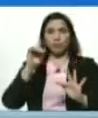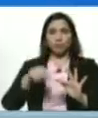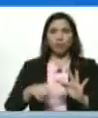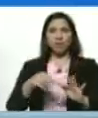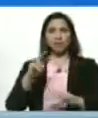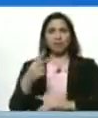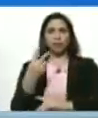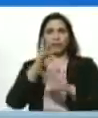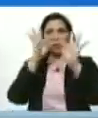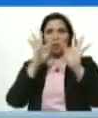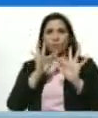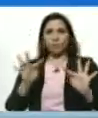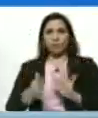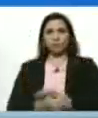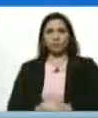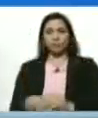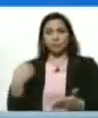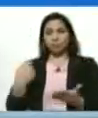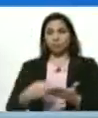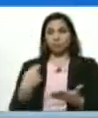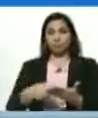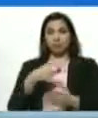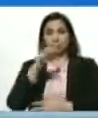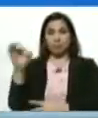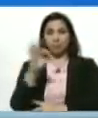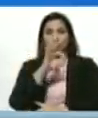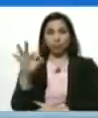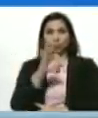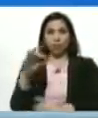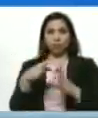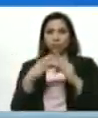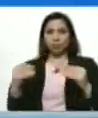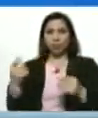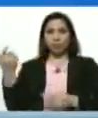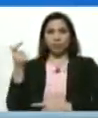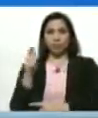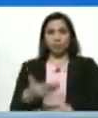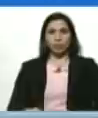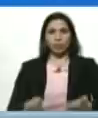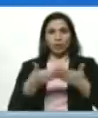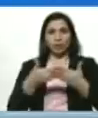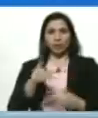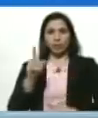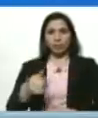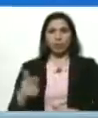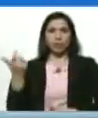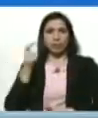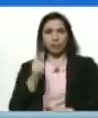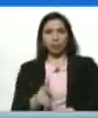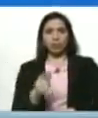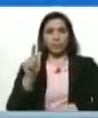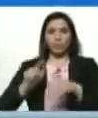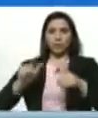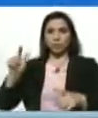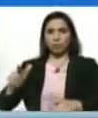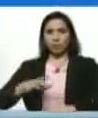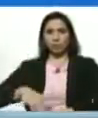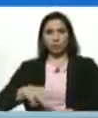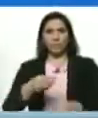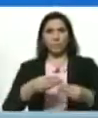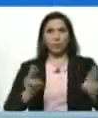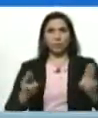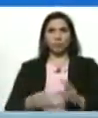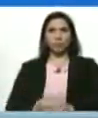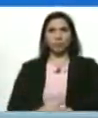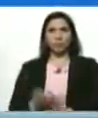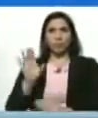modalidad subsidio 100% del todo es transporte de carga y el transporte de pasajeros a nivel público del